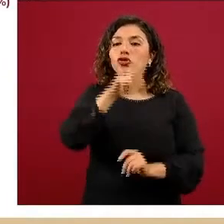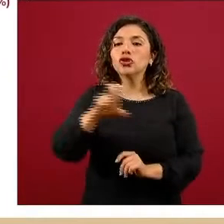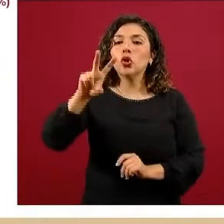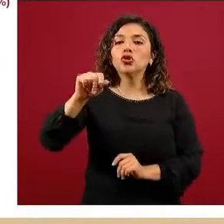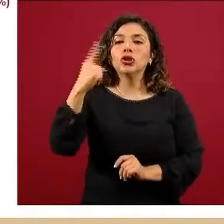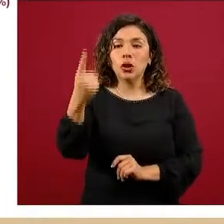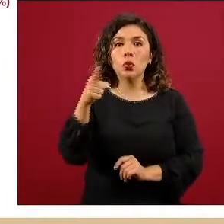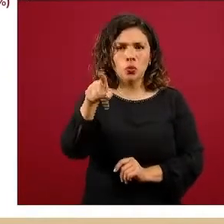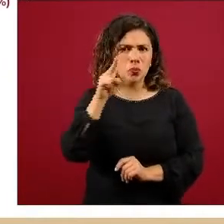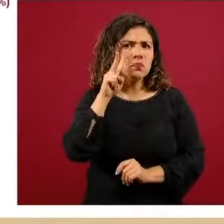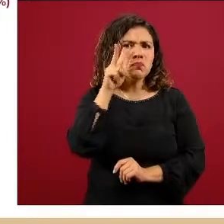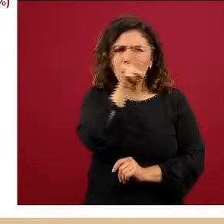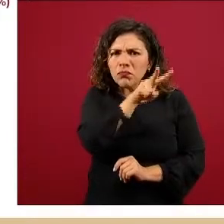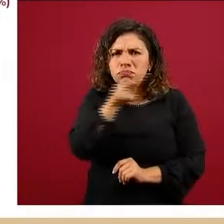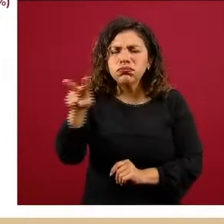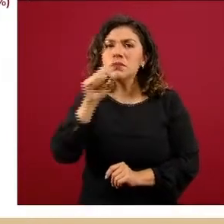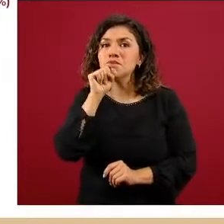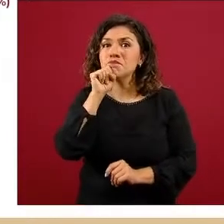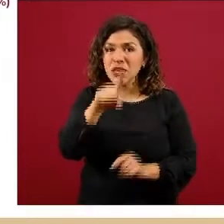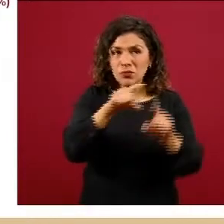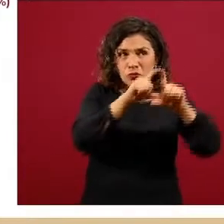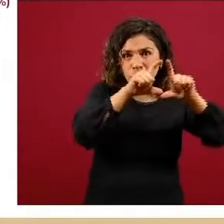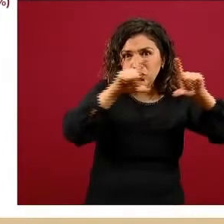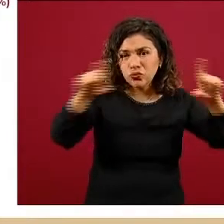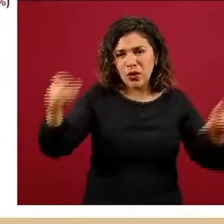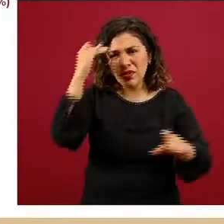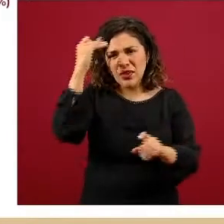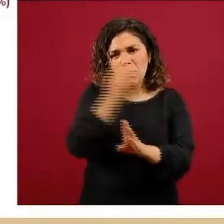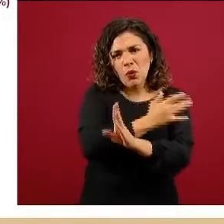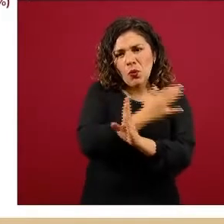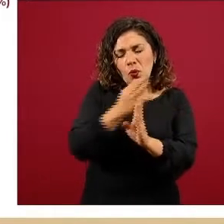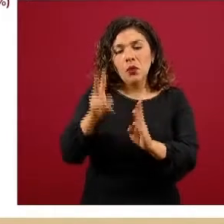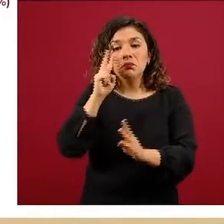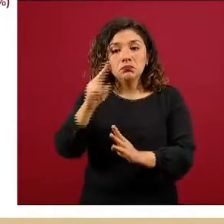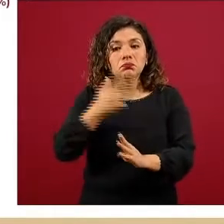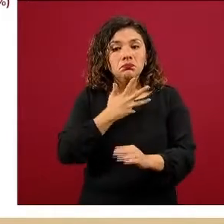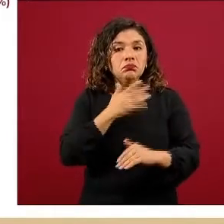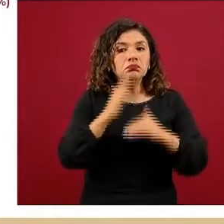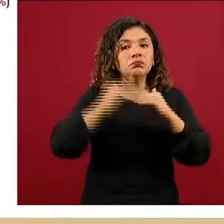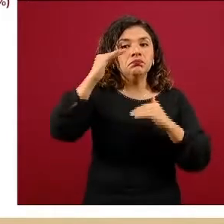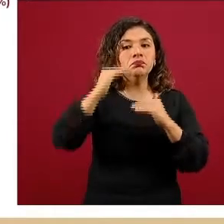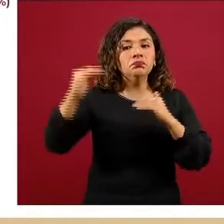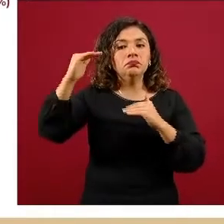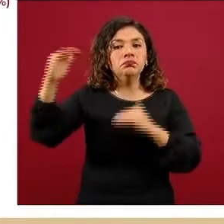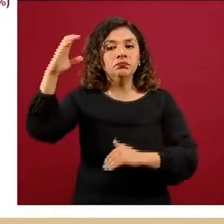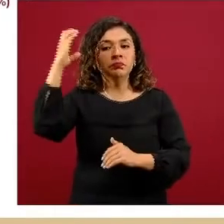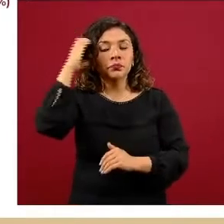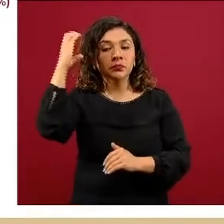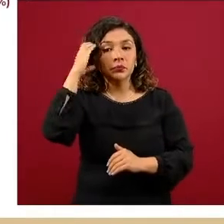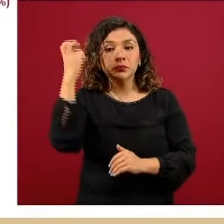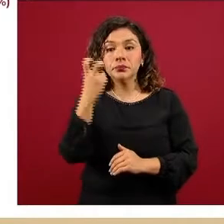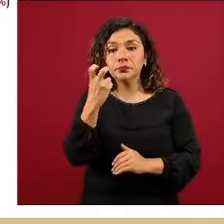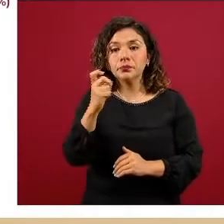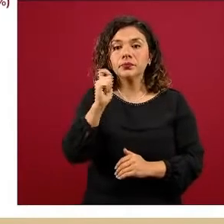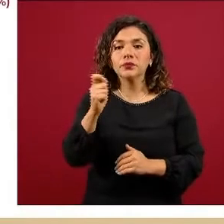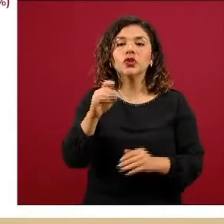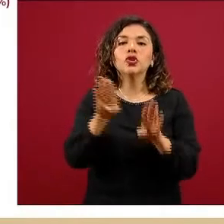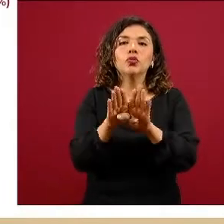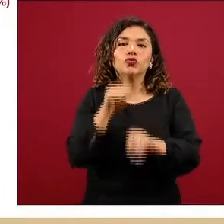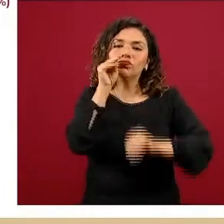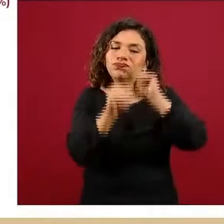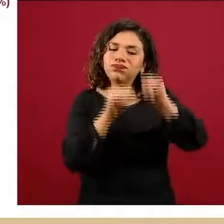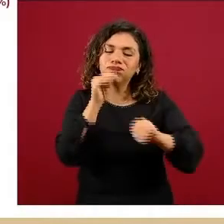29.881, si ustedes revisan esta misma gráfica a lo largo del tiempo, verán que se han ido aumentando las camas y esto es la